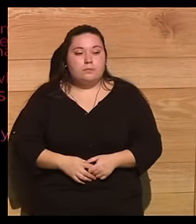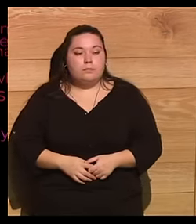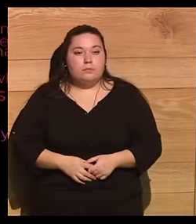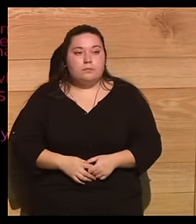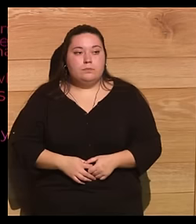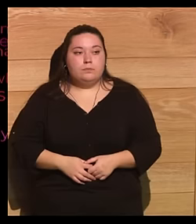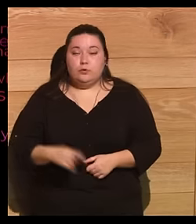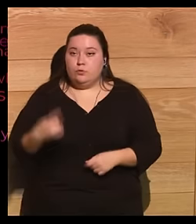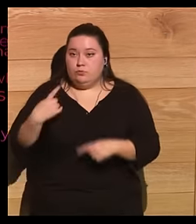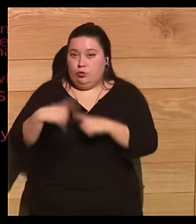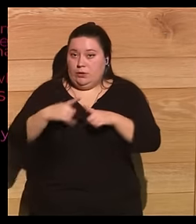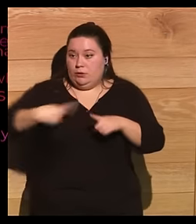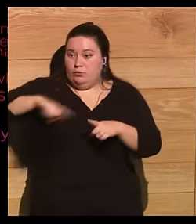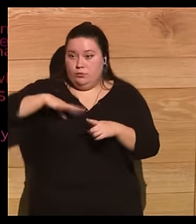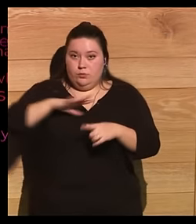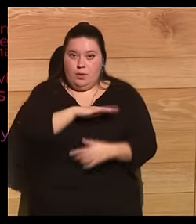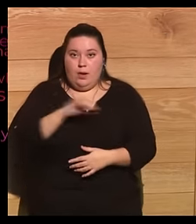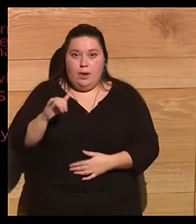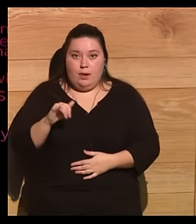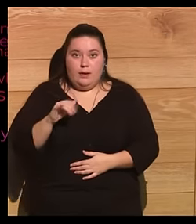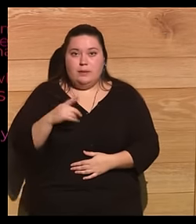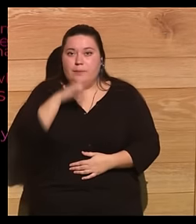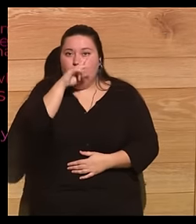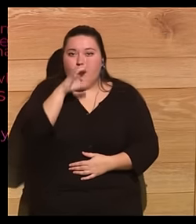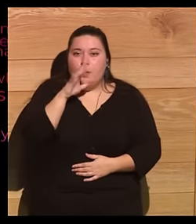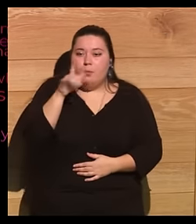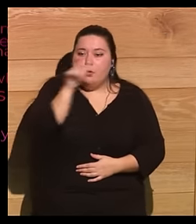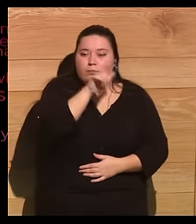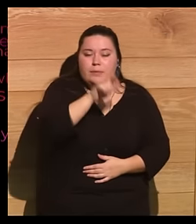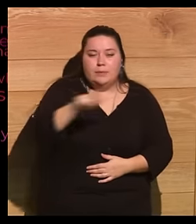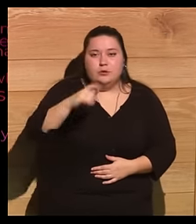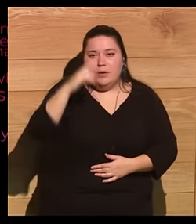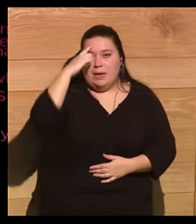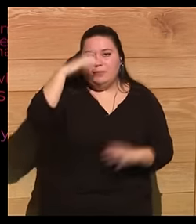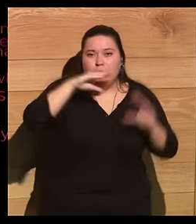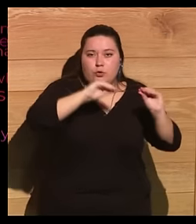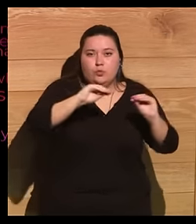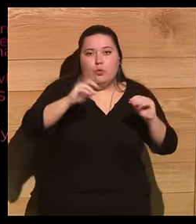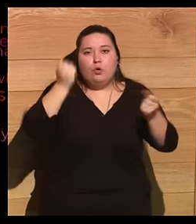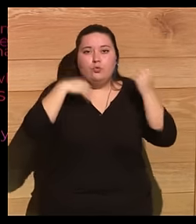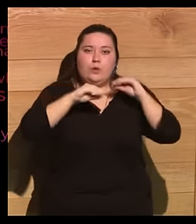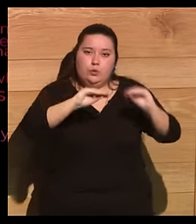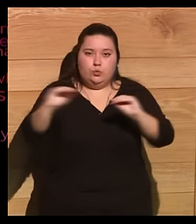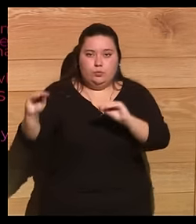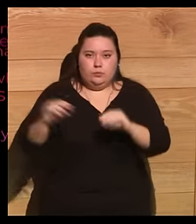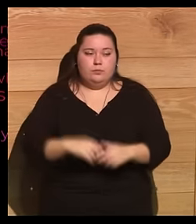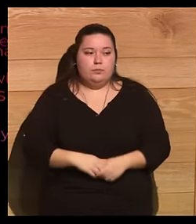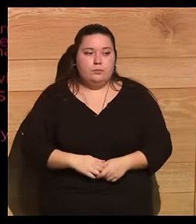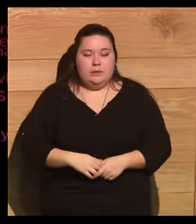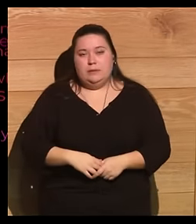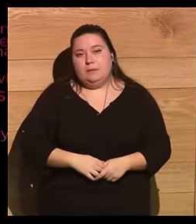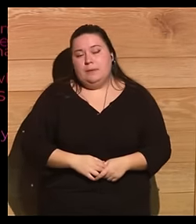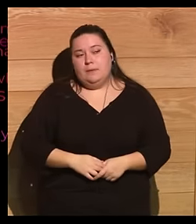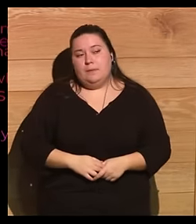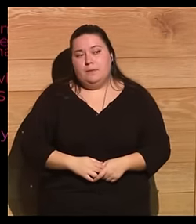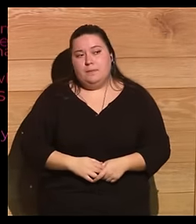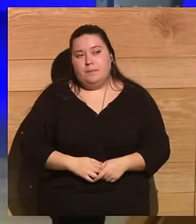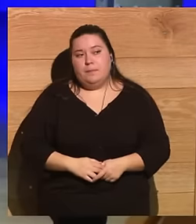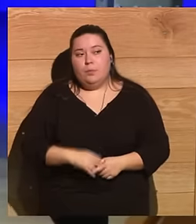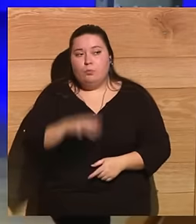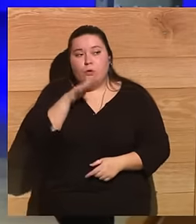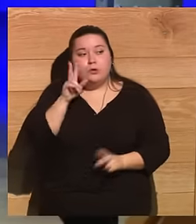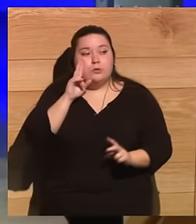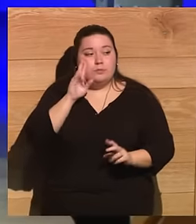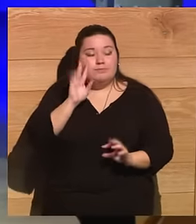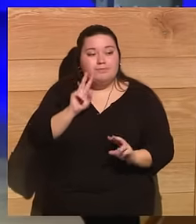el cerebro y que se preocupa por lo que piensan los otros, por las mentes de los otros y por sus conductas. Y podemos, vemos esta